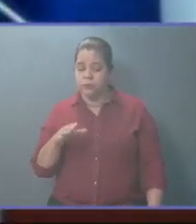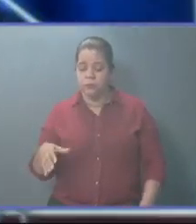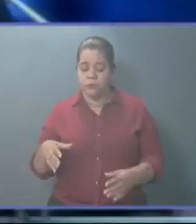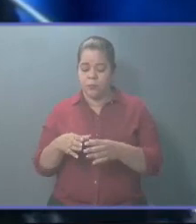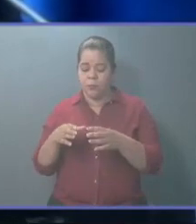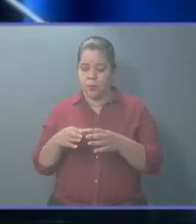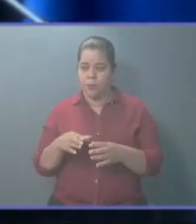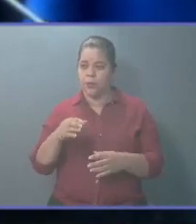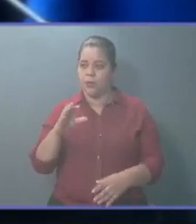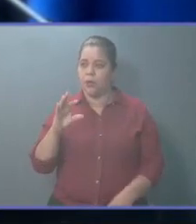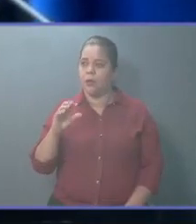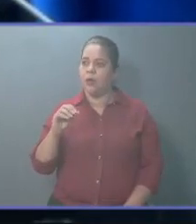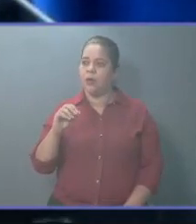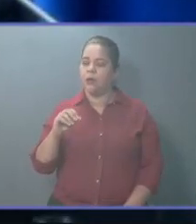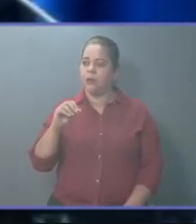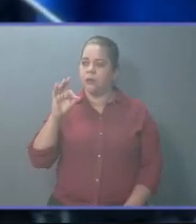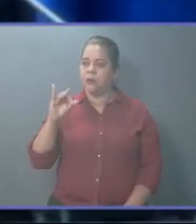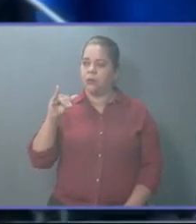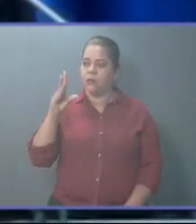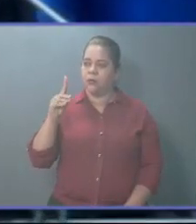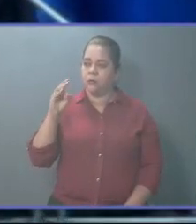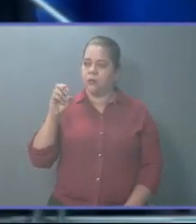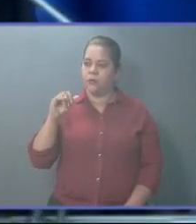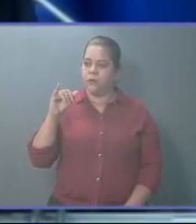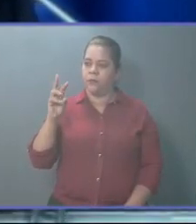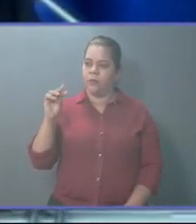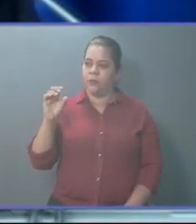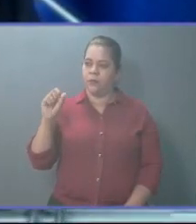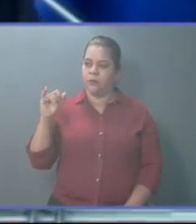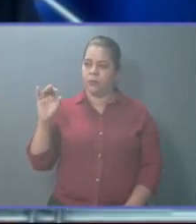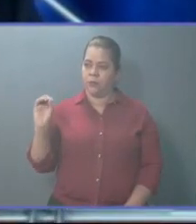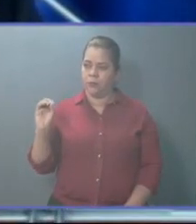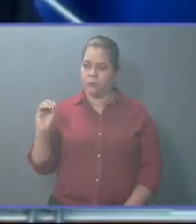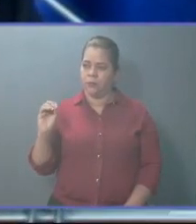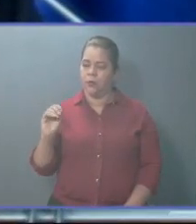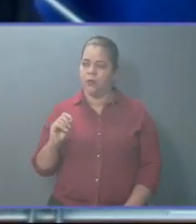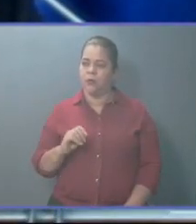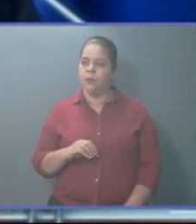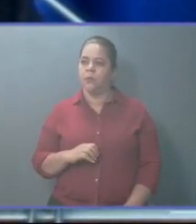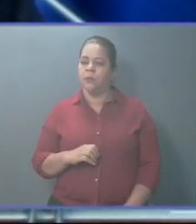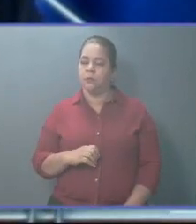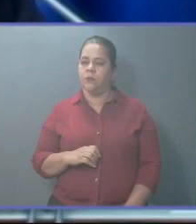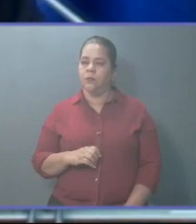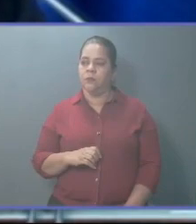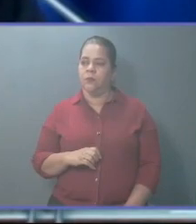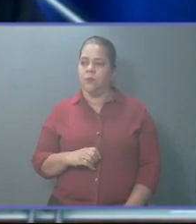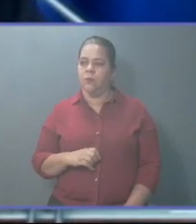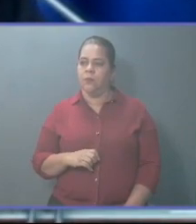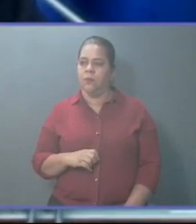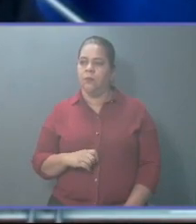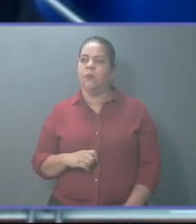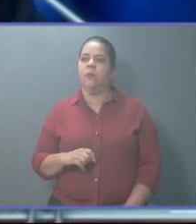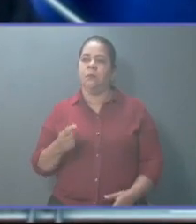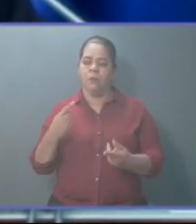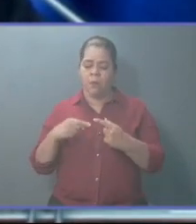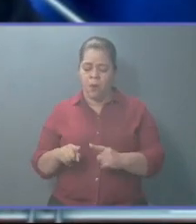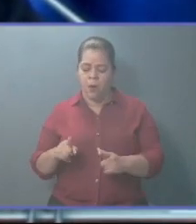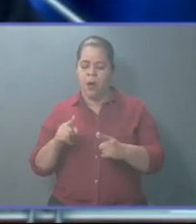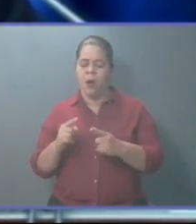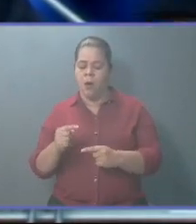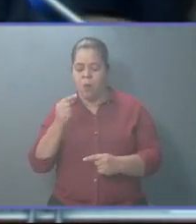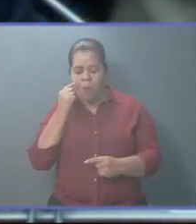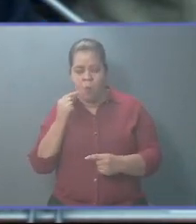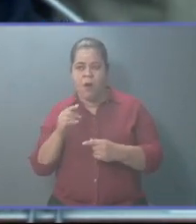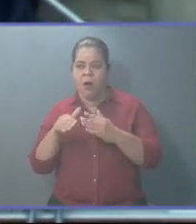comité veedor para el fideicomiso, ¿verdad?, de seguimiento y veeduría ciudadana